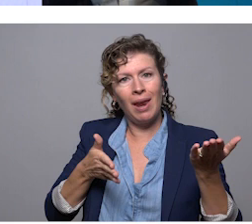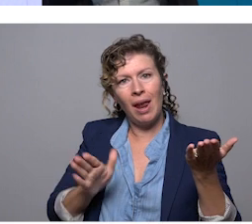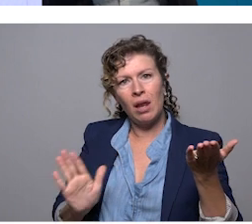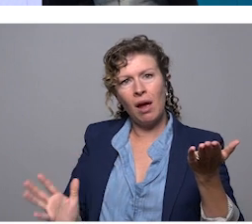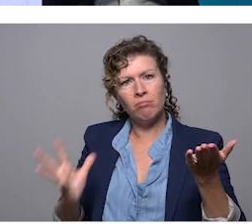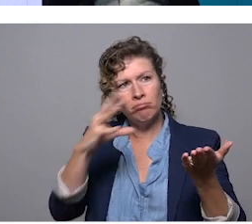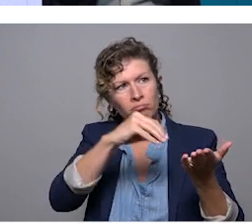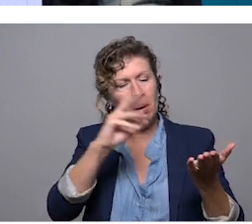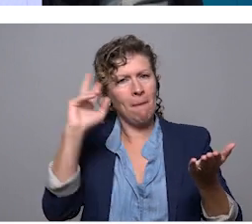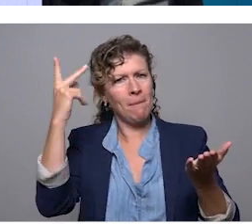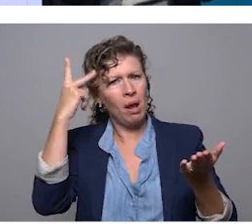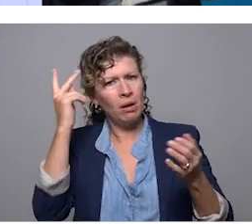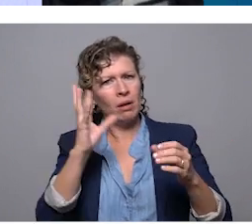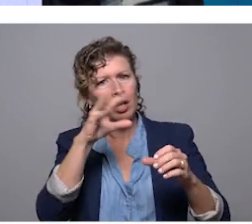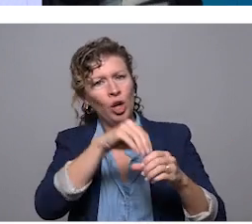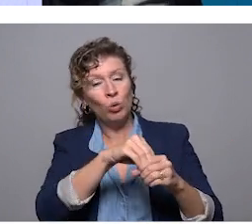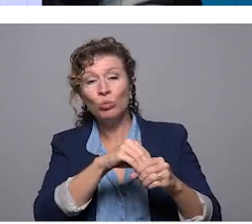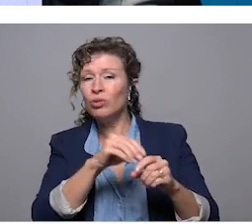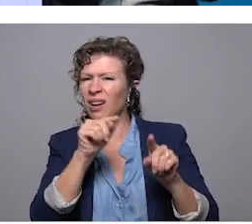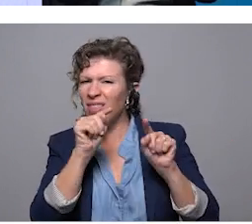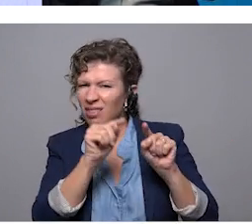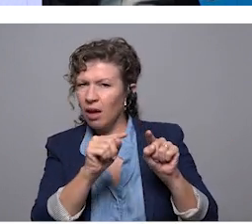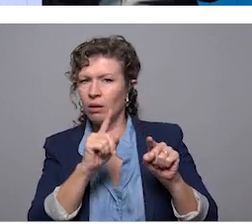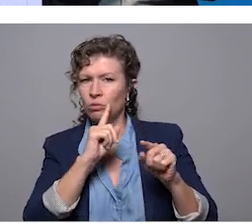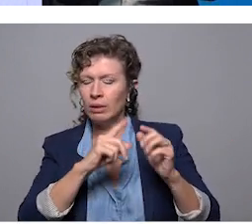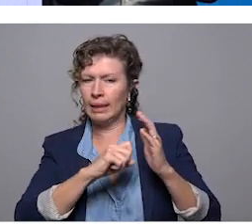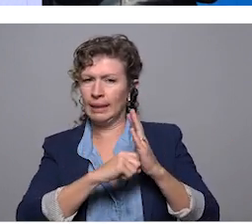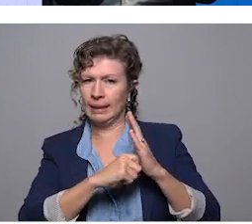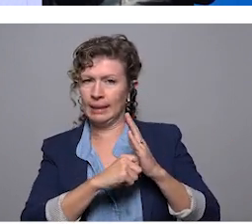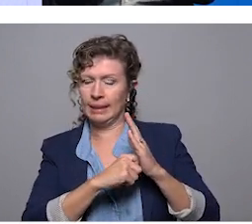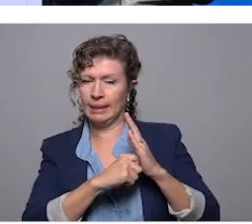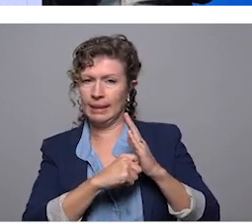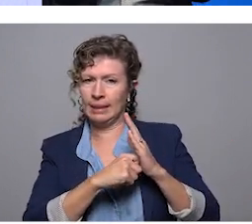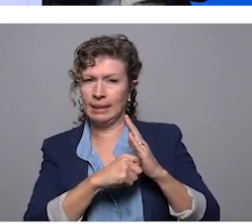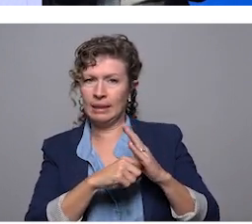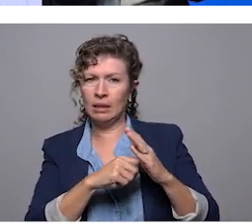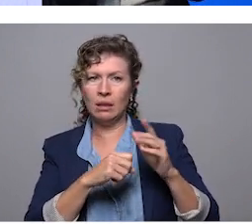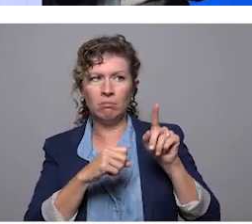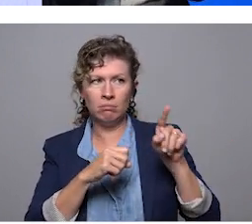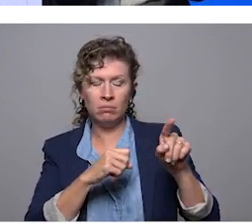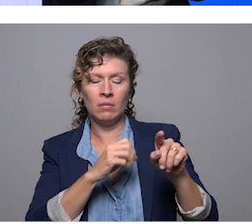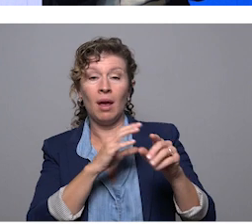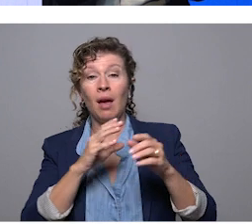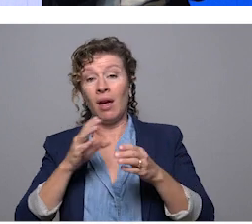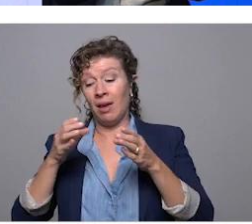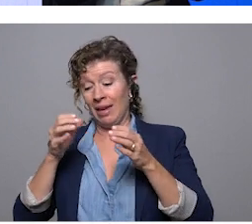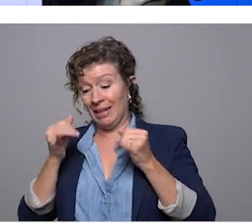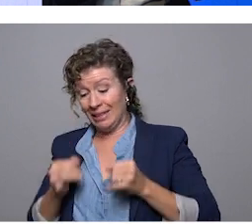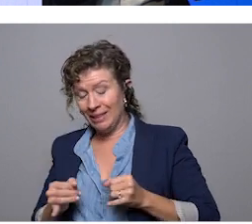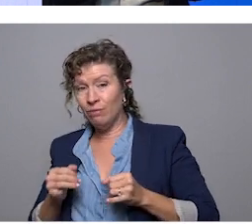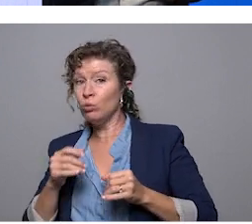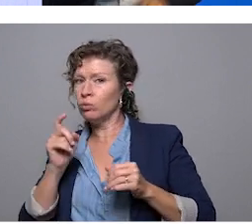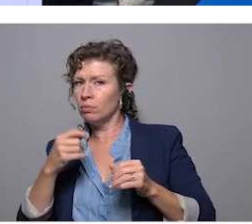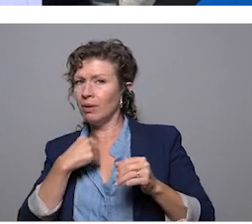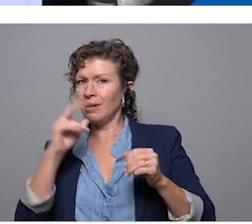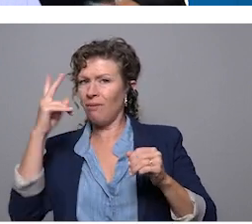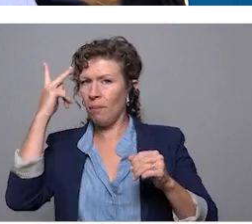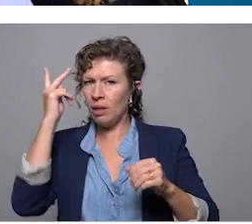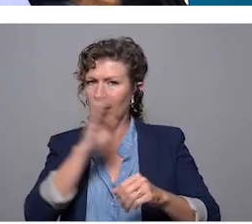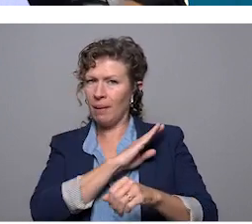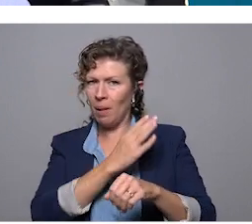capacidad crítica de los sujetos para poder definir sus destinos y